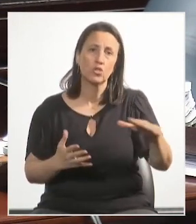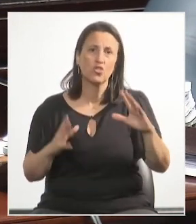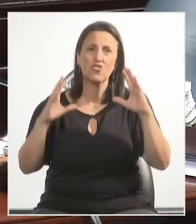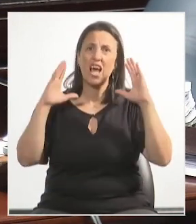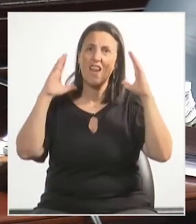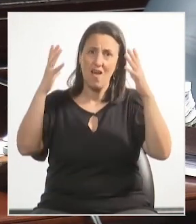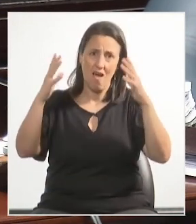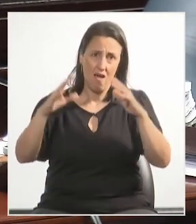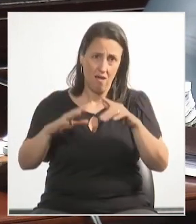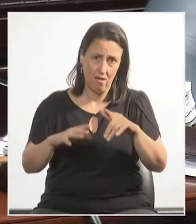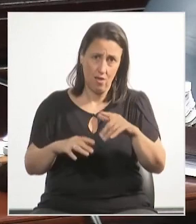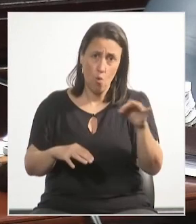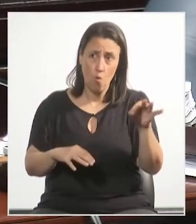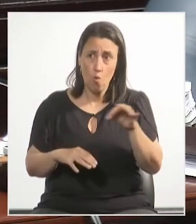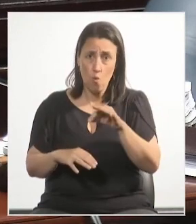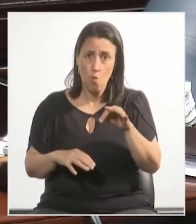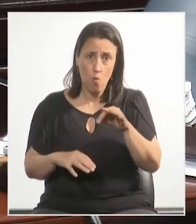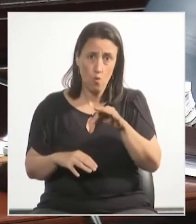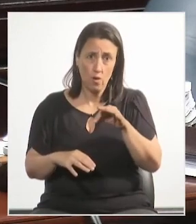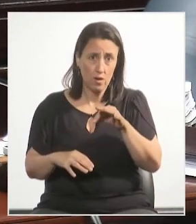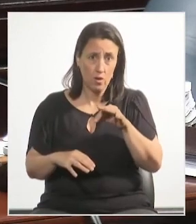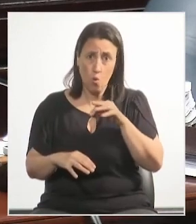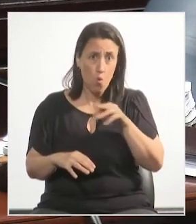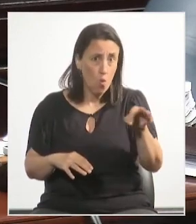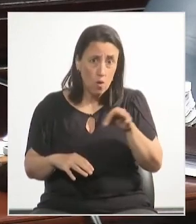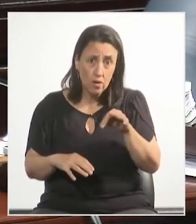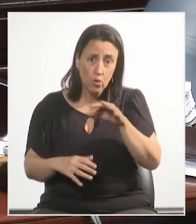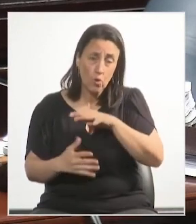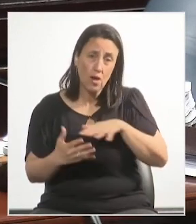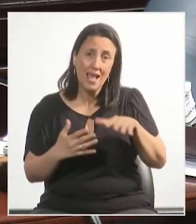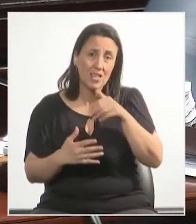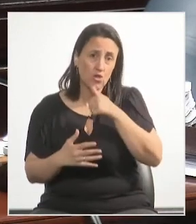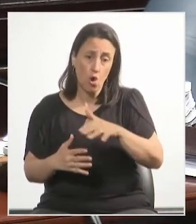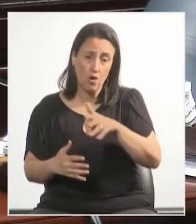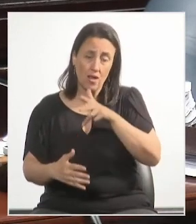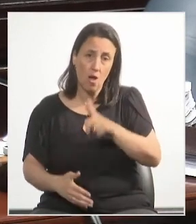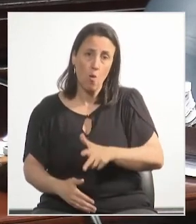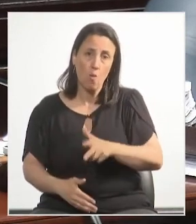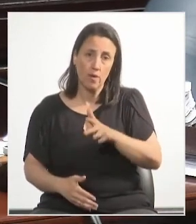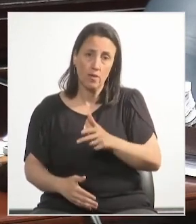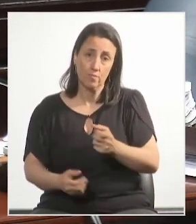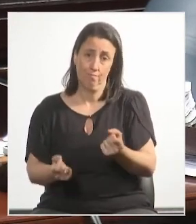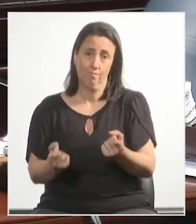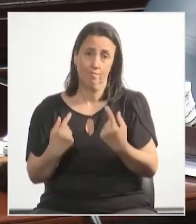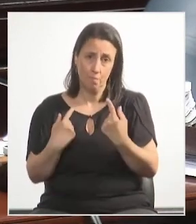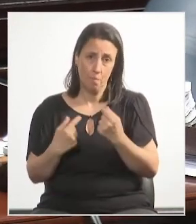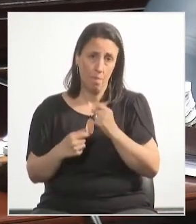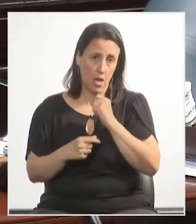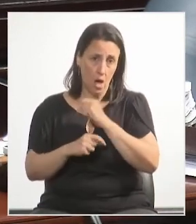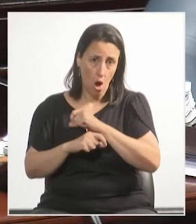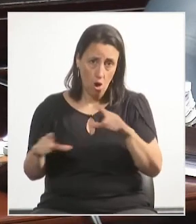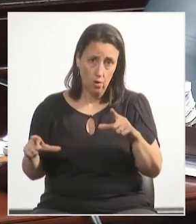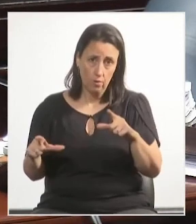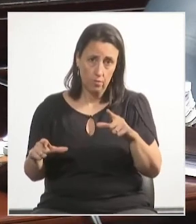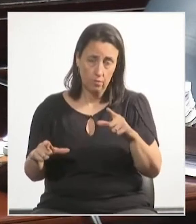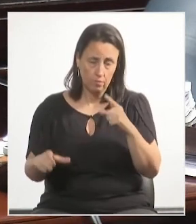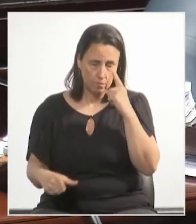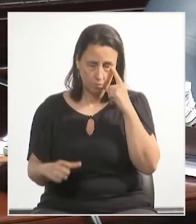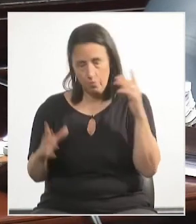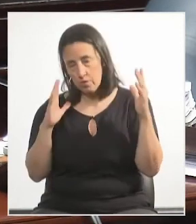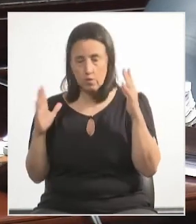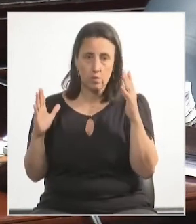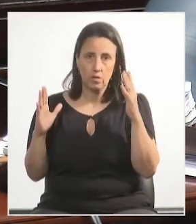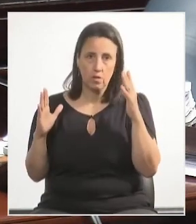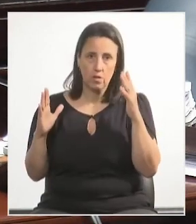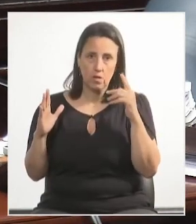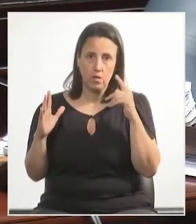salvaje, único en los anales de la humanidad, lo turbará otra circunstancia más. Lo desconcertará